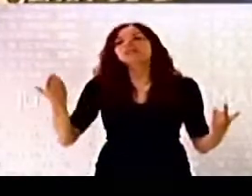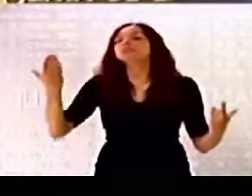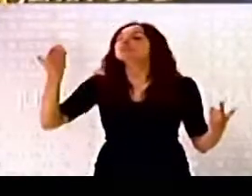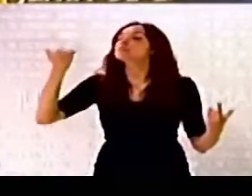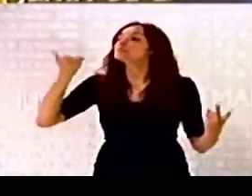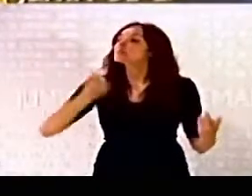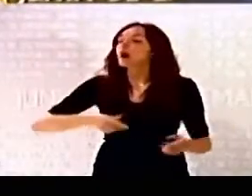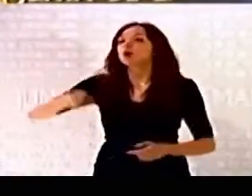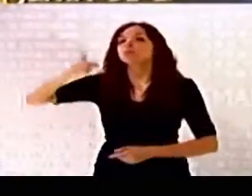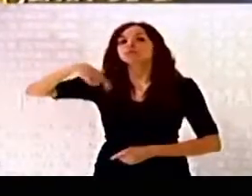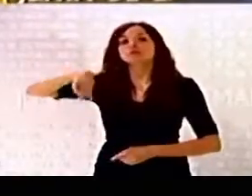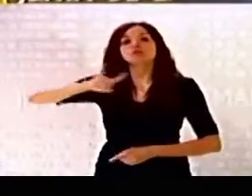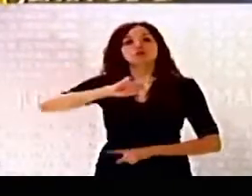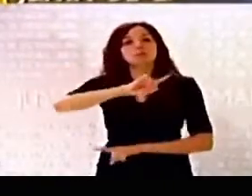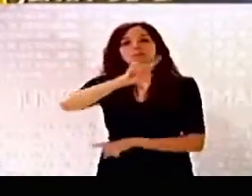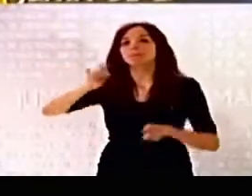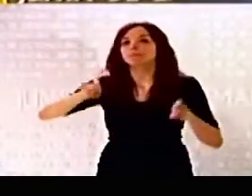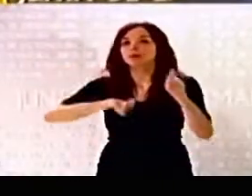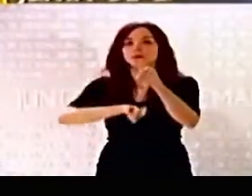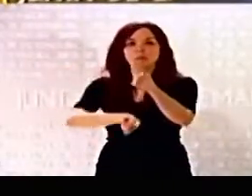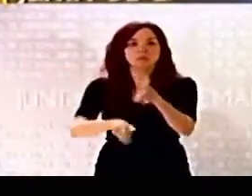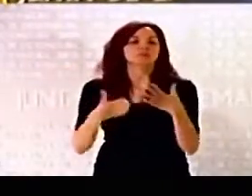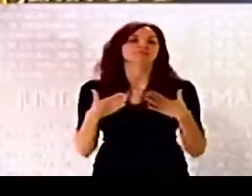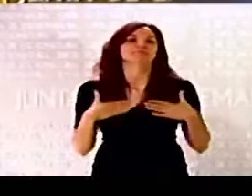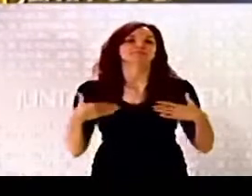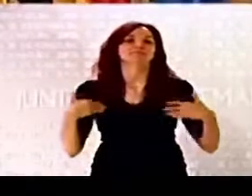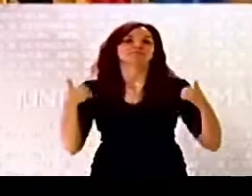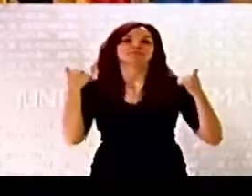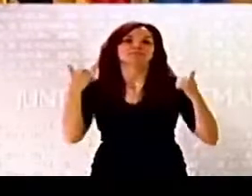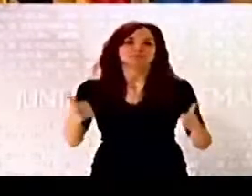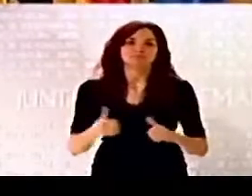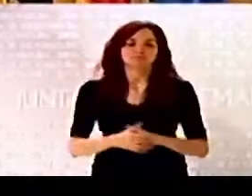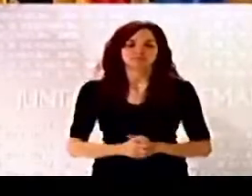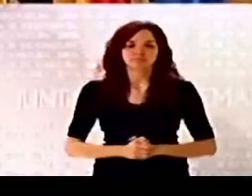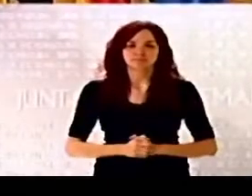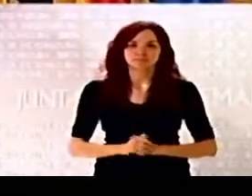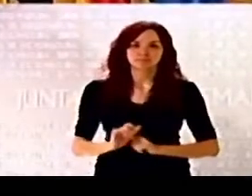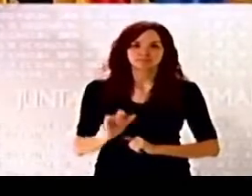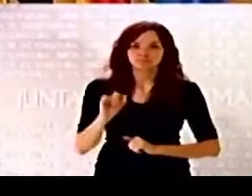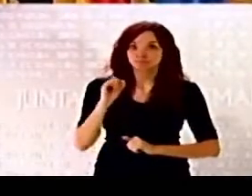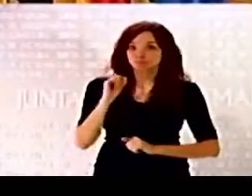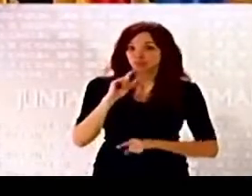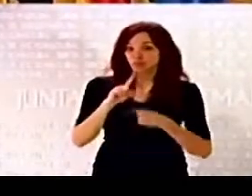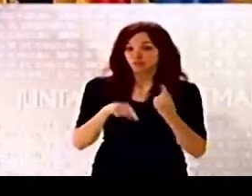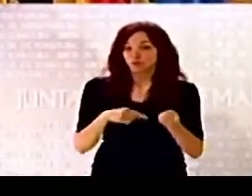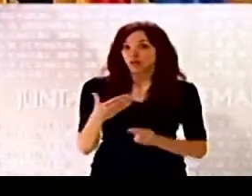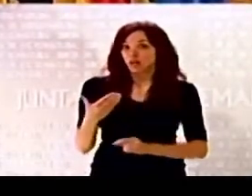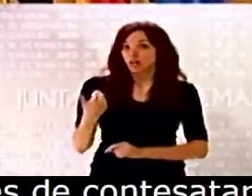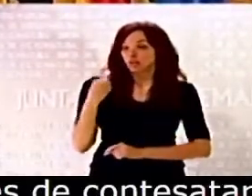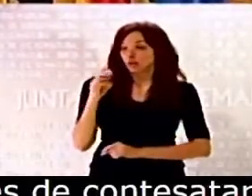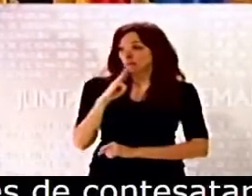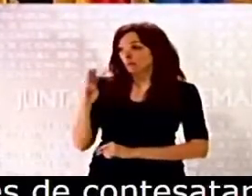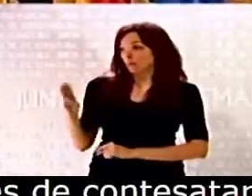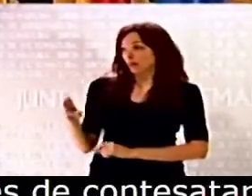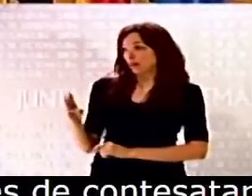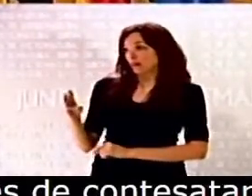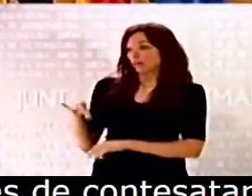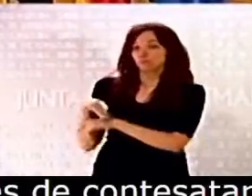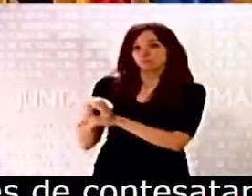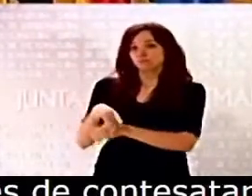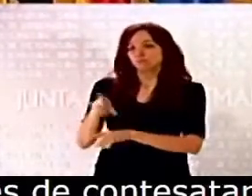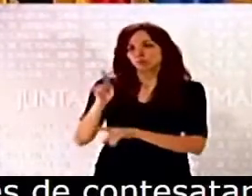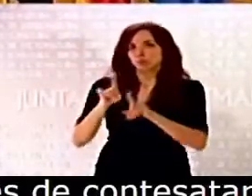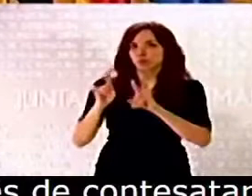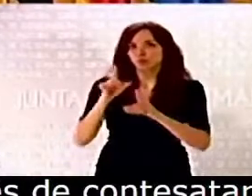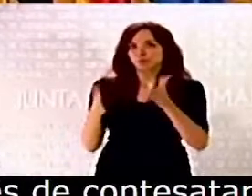después de contestar específicamente a la nota de prensa que enviaba ayer el PP de Extremadura ante su honda preocupación